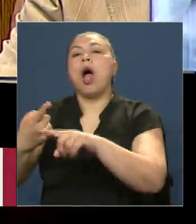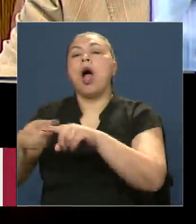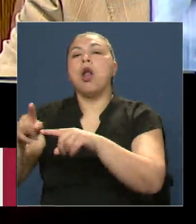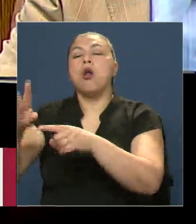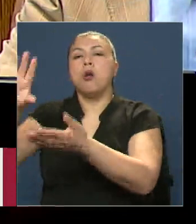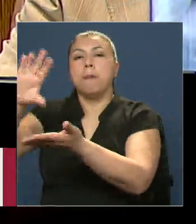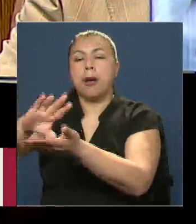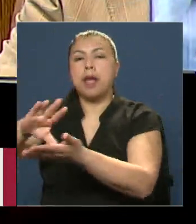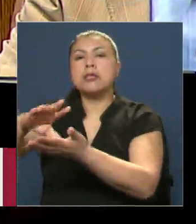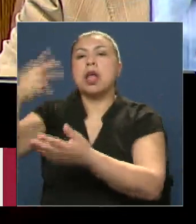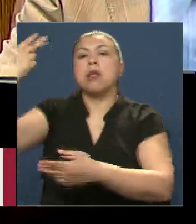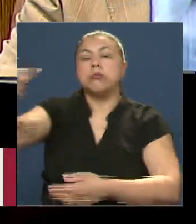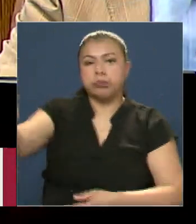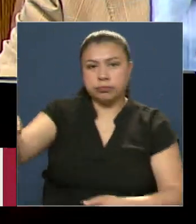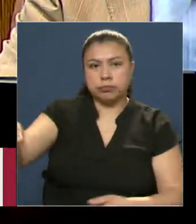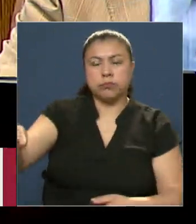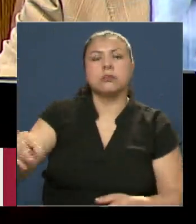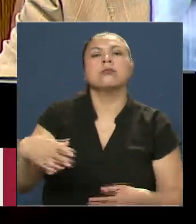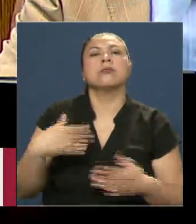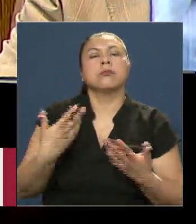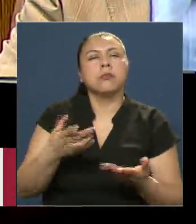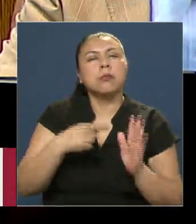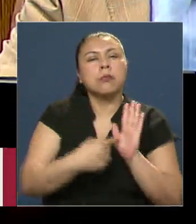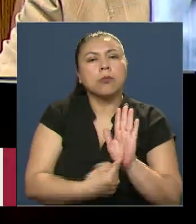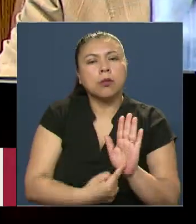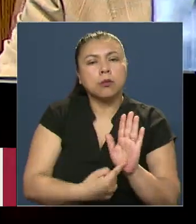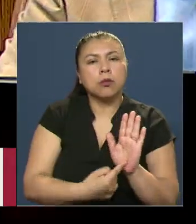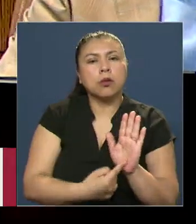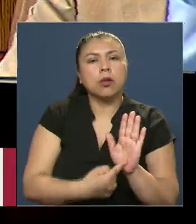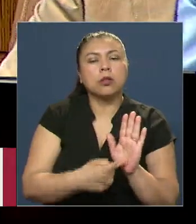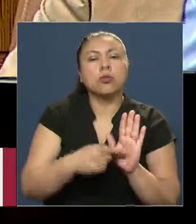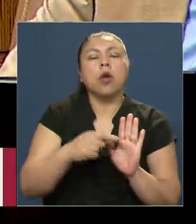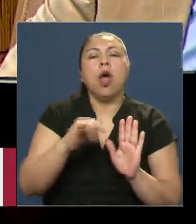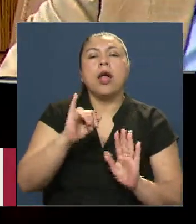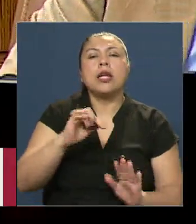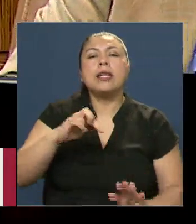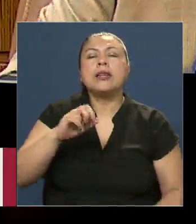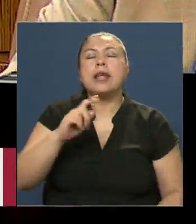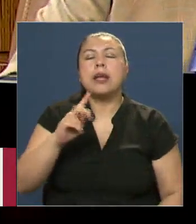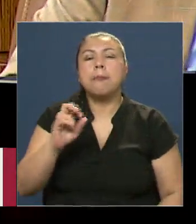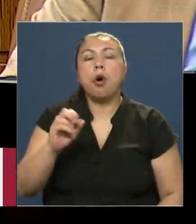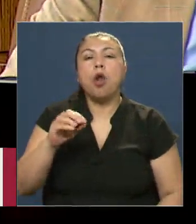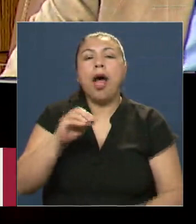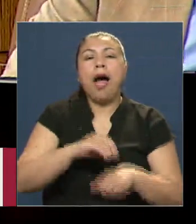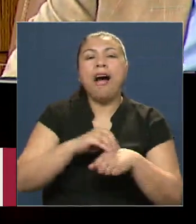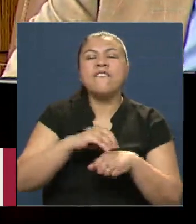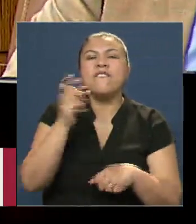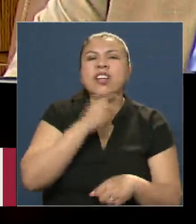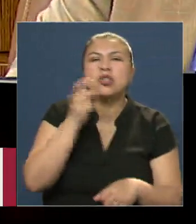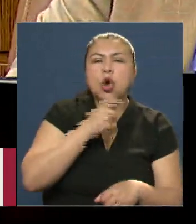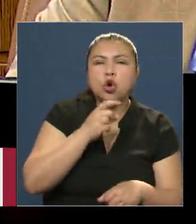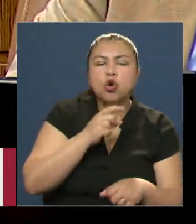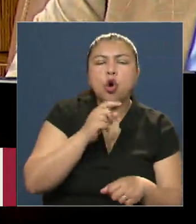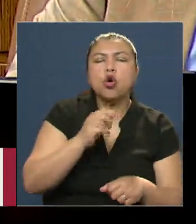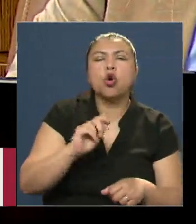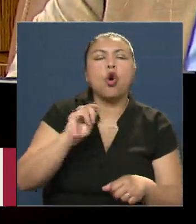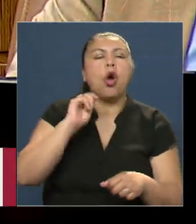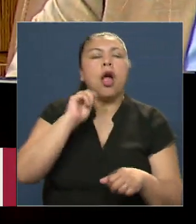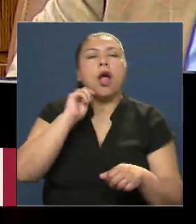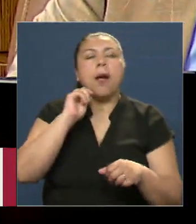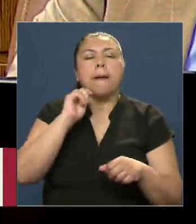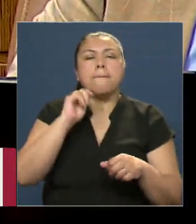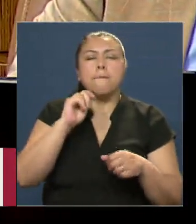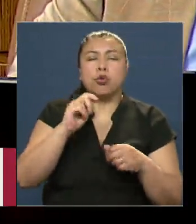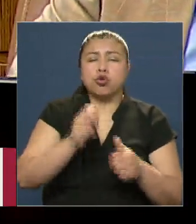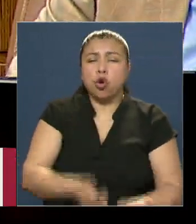del Parlamento Europeo muestra que la práctica de Interpol en el uso de alerta roja presenta muchos desafíos en